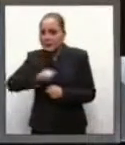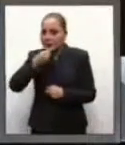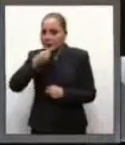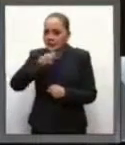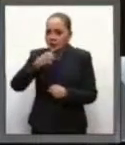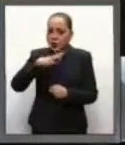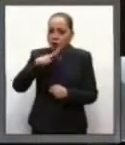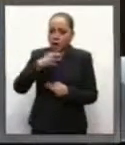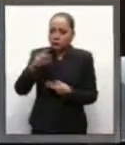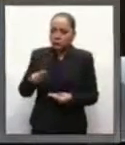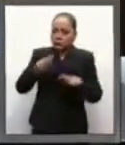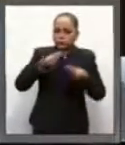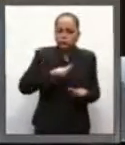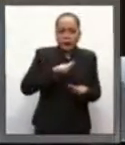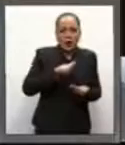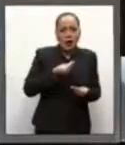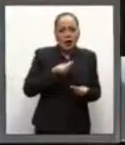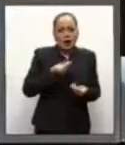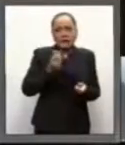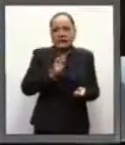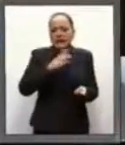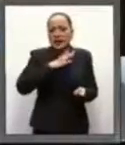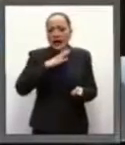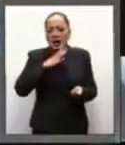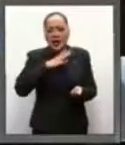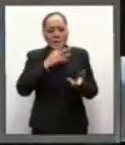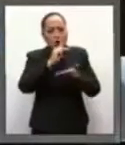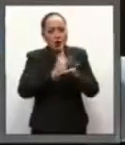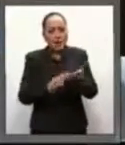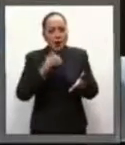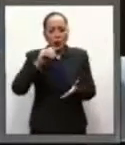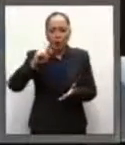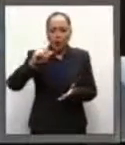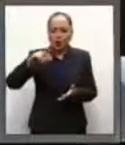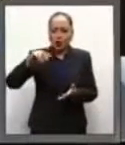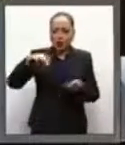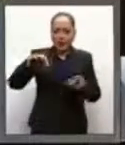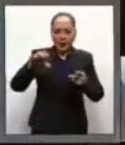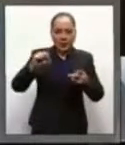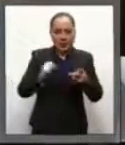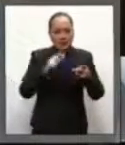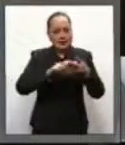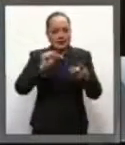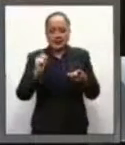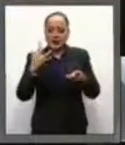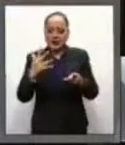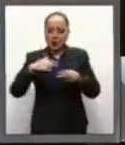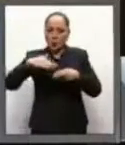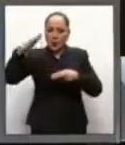que reciben dádivas de oportunidades del programa de 65 y más,